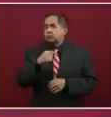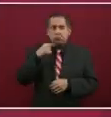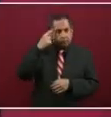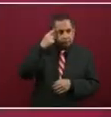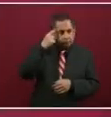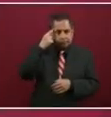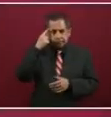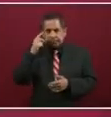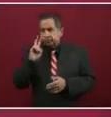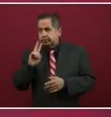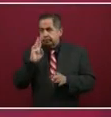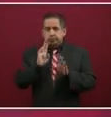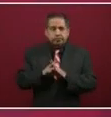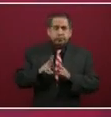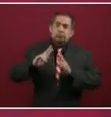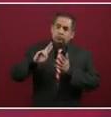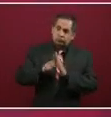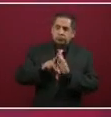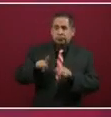contratar